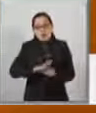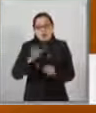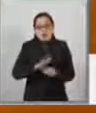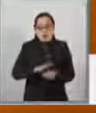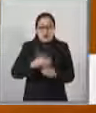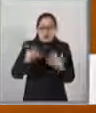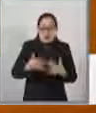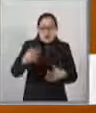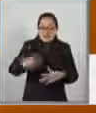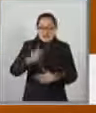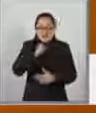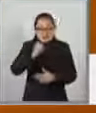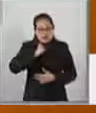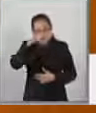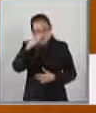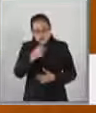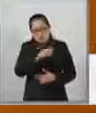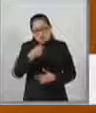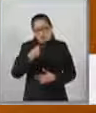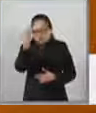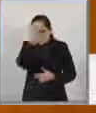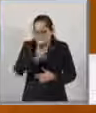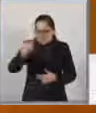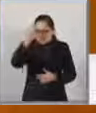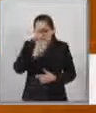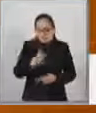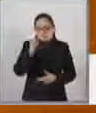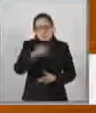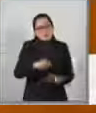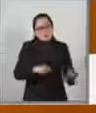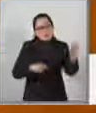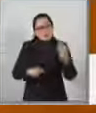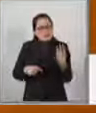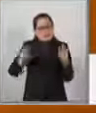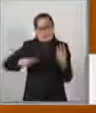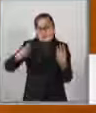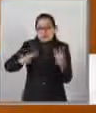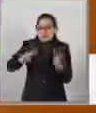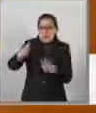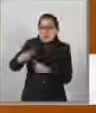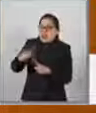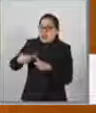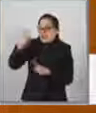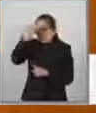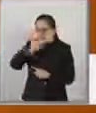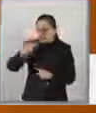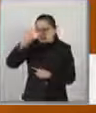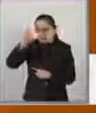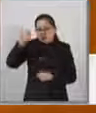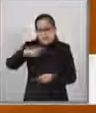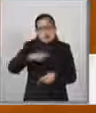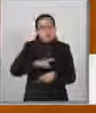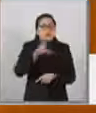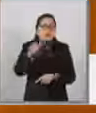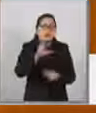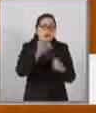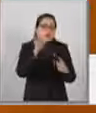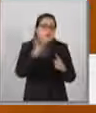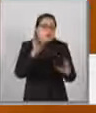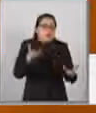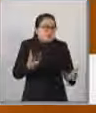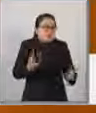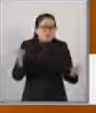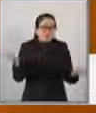escrutinio de este Senado, esas tres personas ya estarán bajo la revisión de la futura convocatoria de selección que